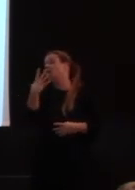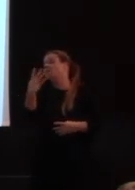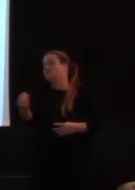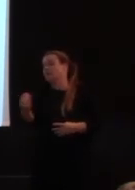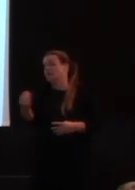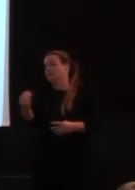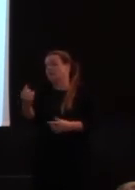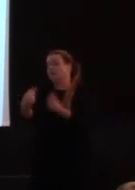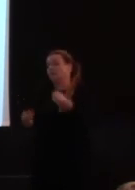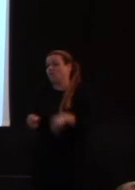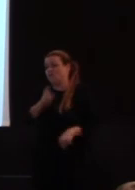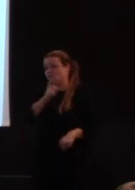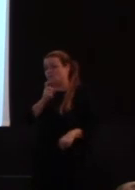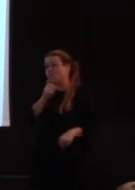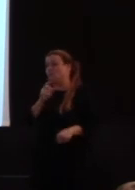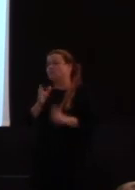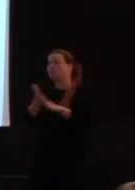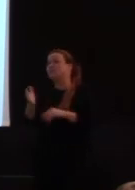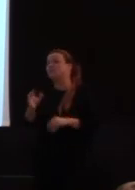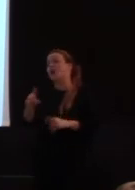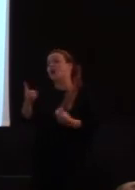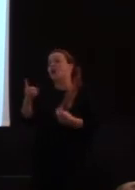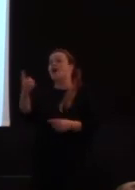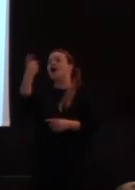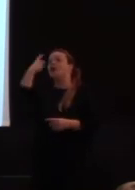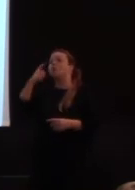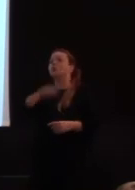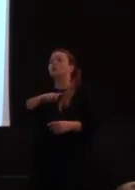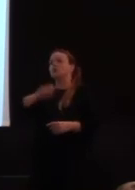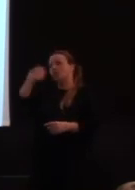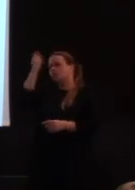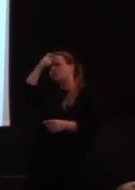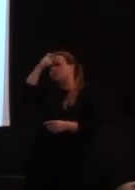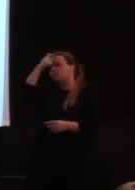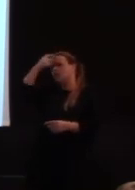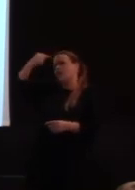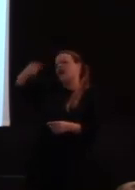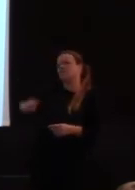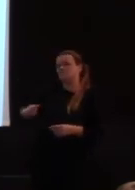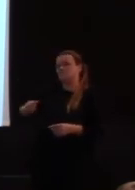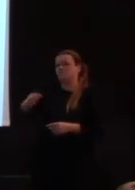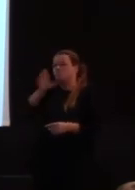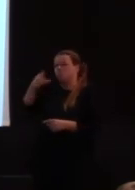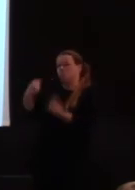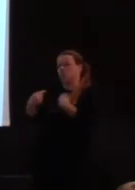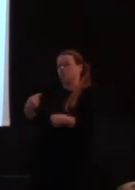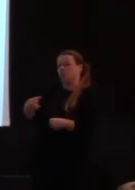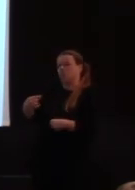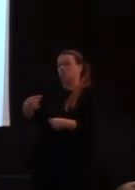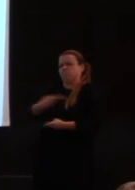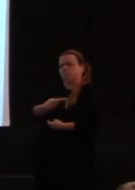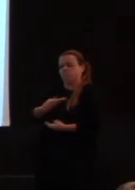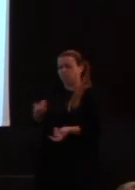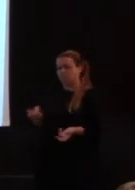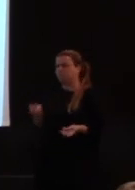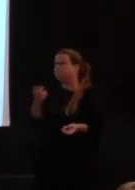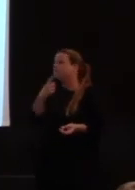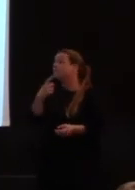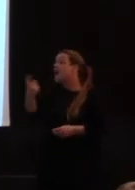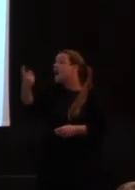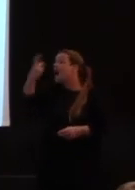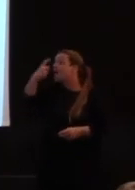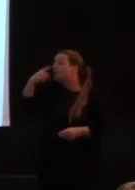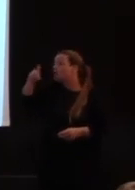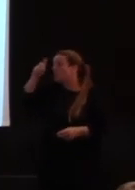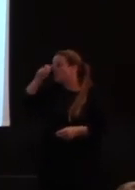recuerdo negativo de nuestra manera de corregir. Insisto. Los alumnos lo recuerdan toda la